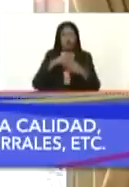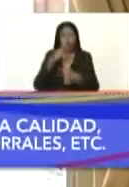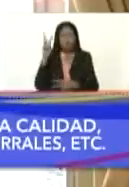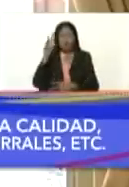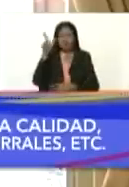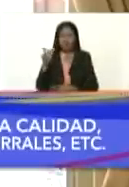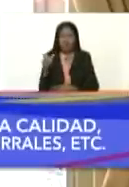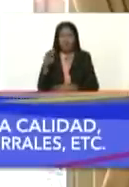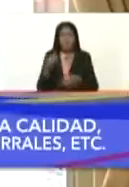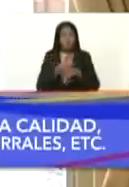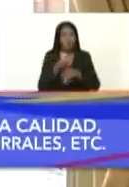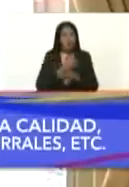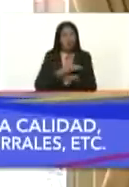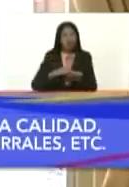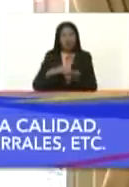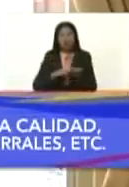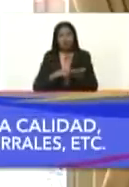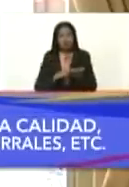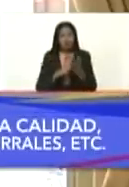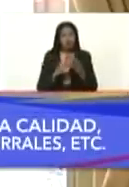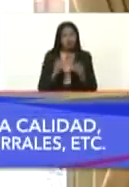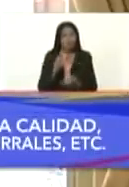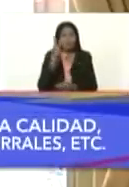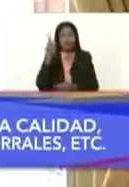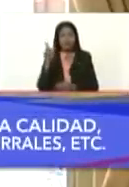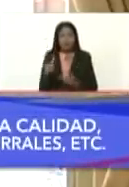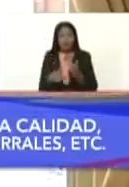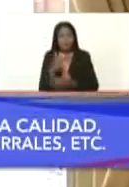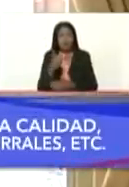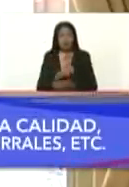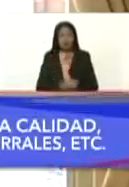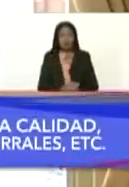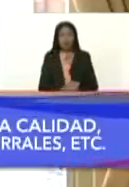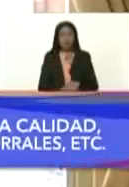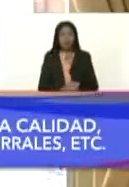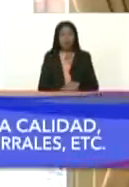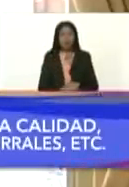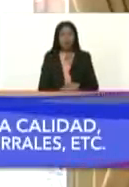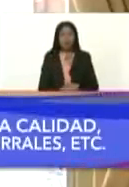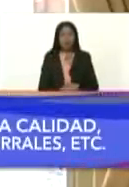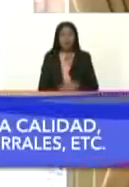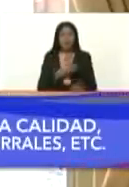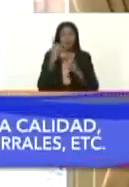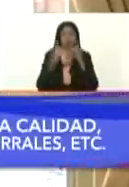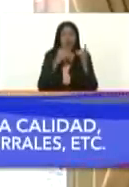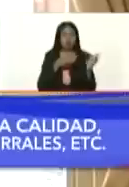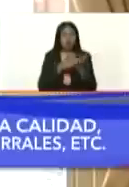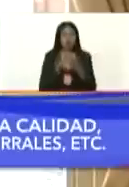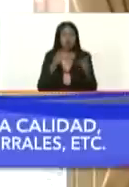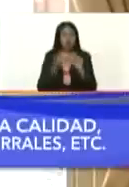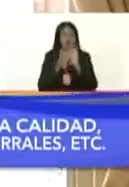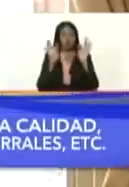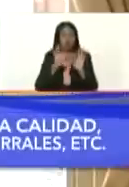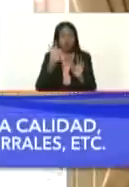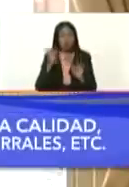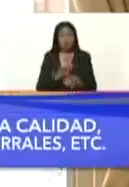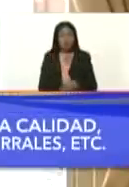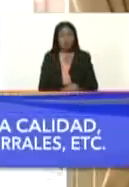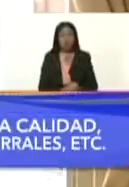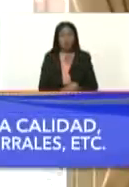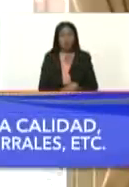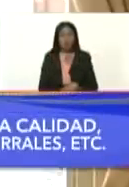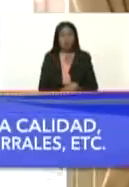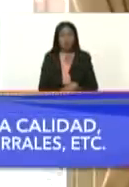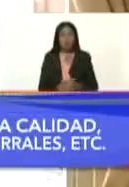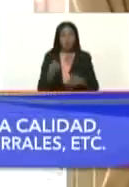para buscar soluciones entre venezolanos y venezolanas para un diálogo soberano para buscar